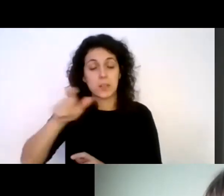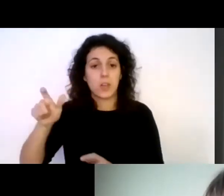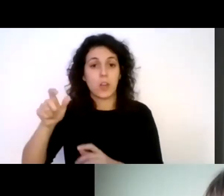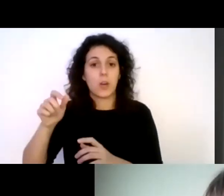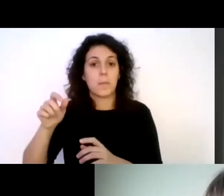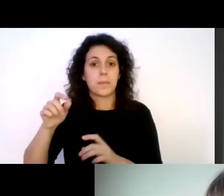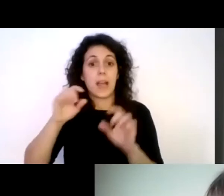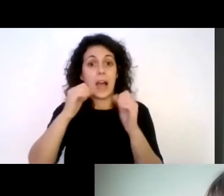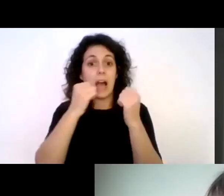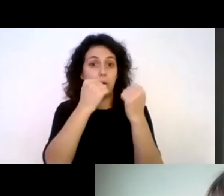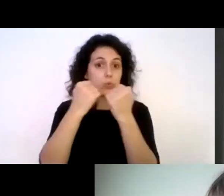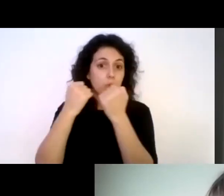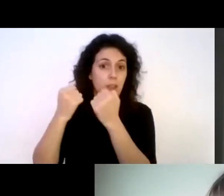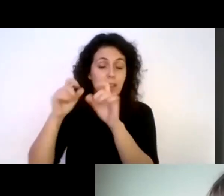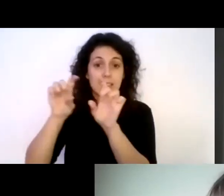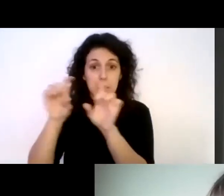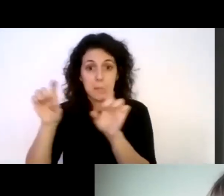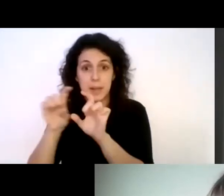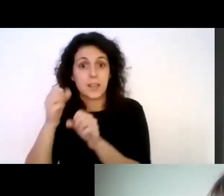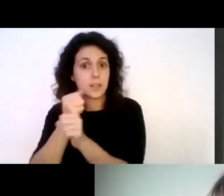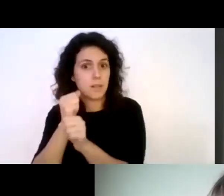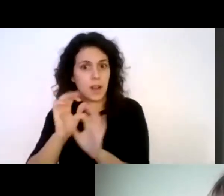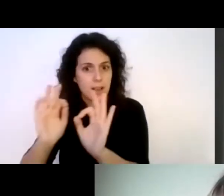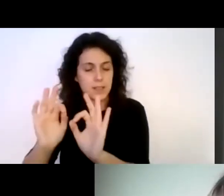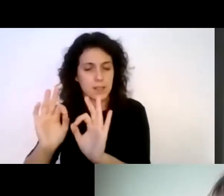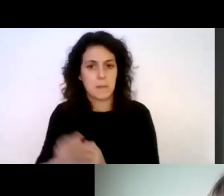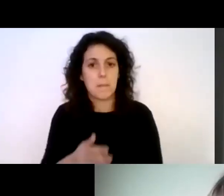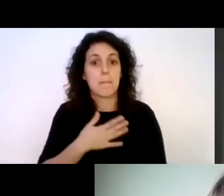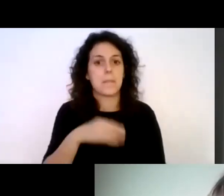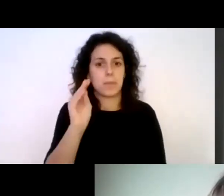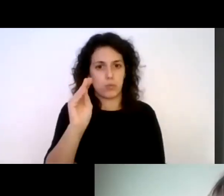Las administraciones trabajar en ello. Y pregunta es,